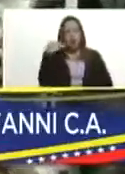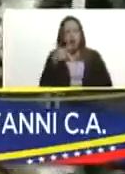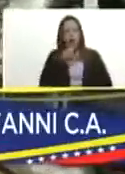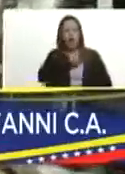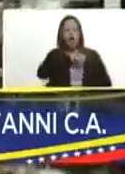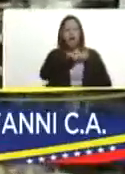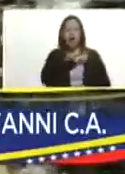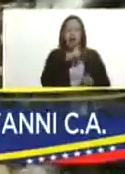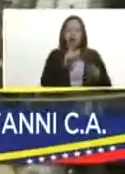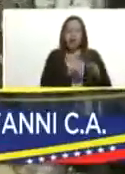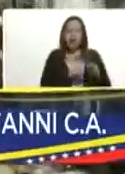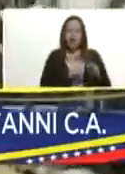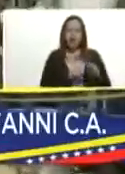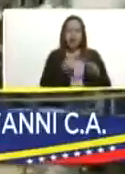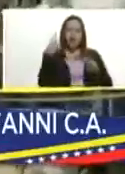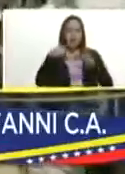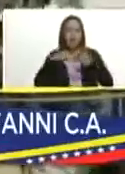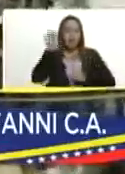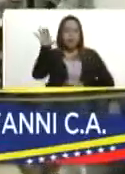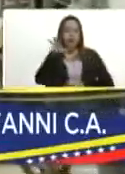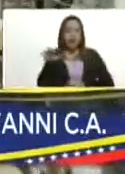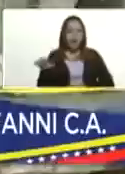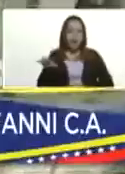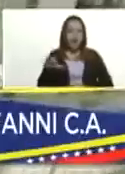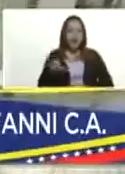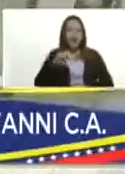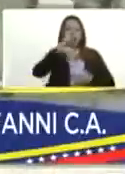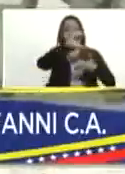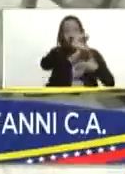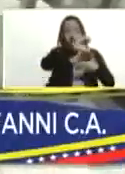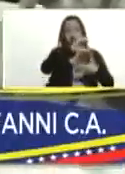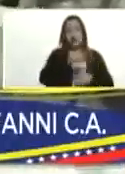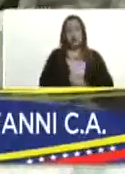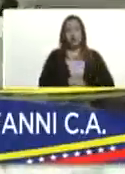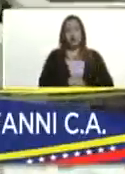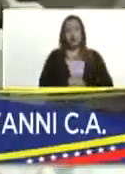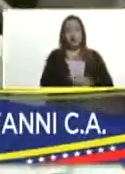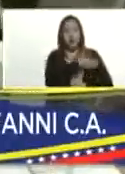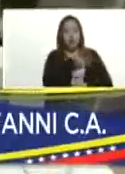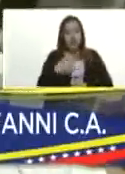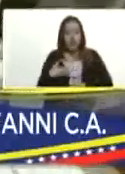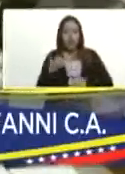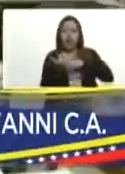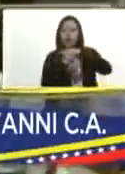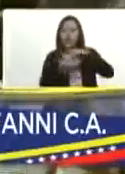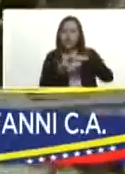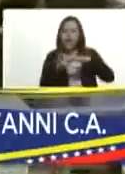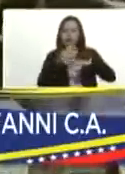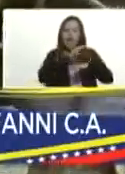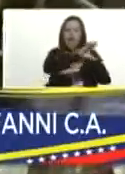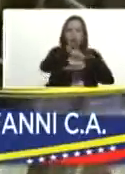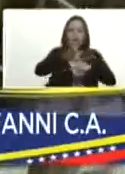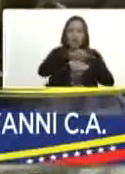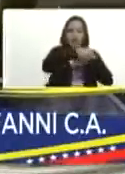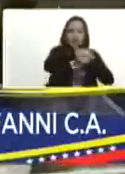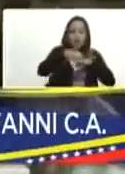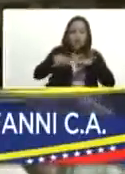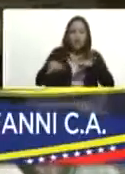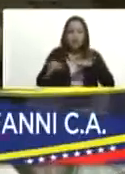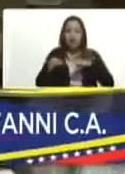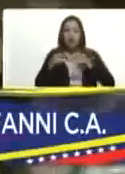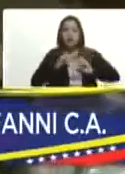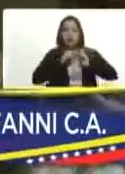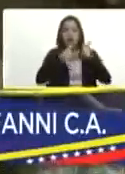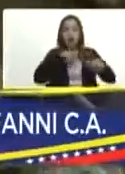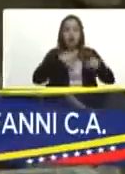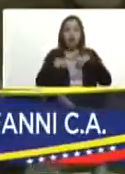llegado a varios países de América del Sur. Queremos atacar a las islas del Caribe, ya que se restablecieron las operaciones de